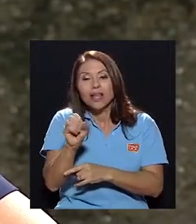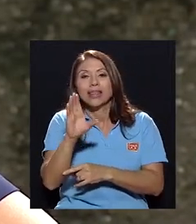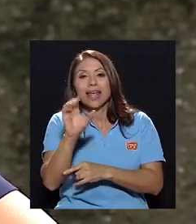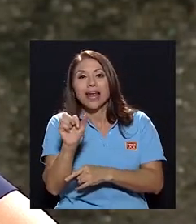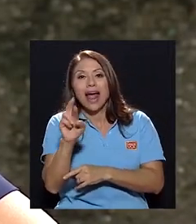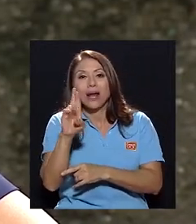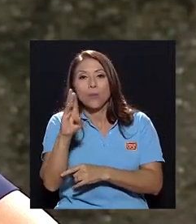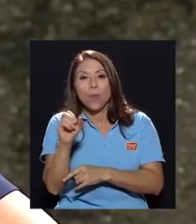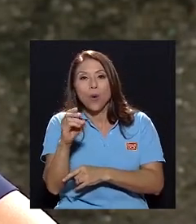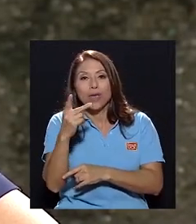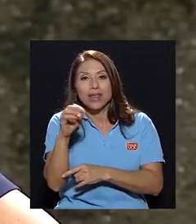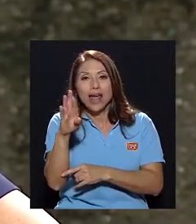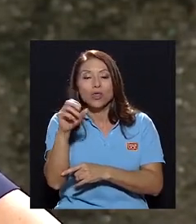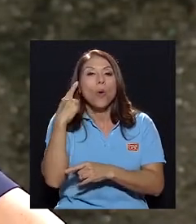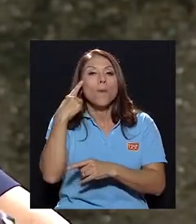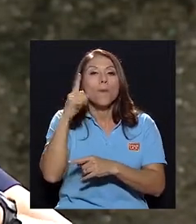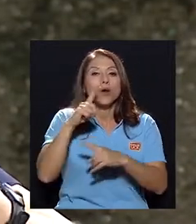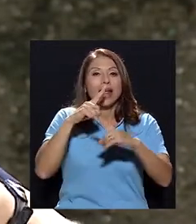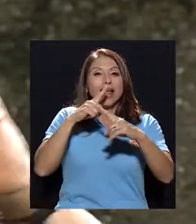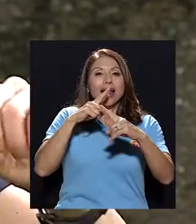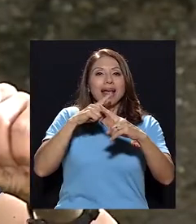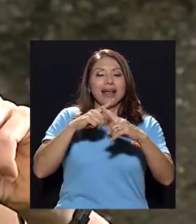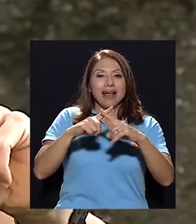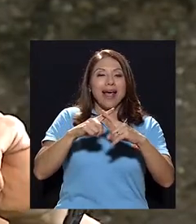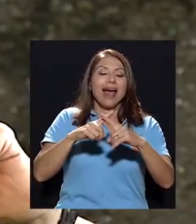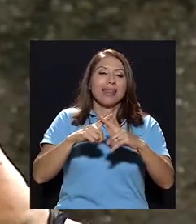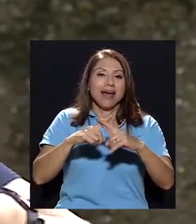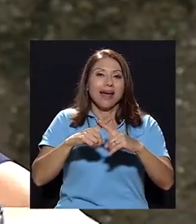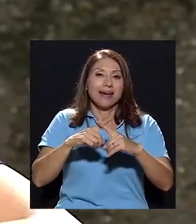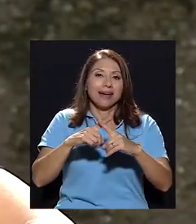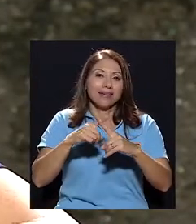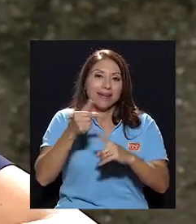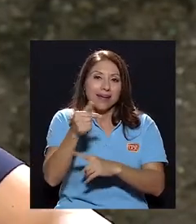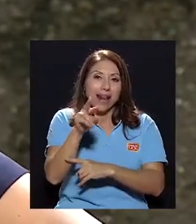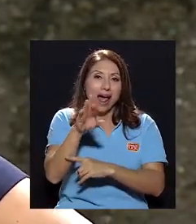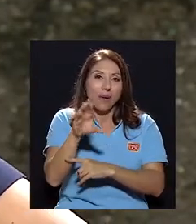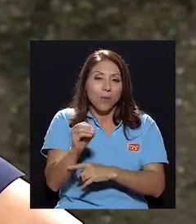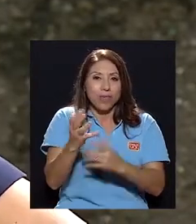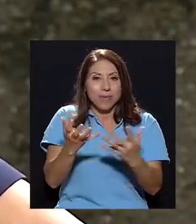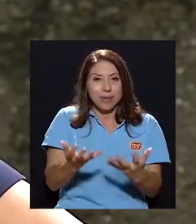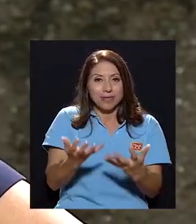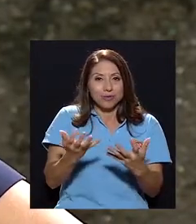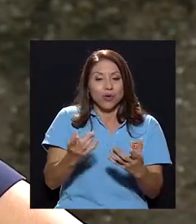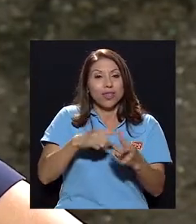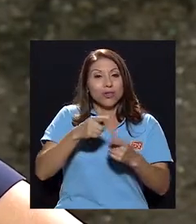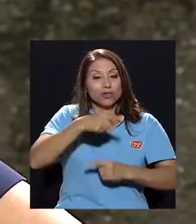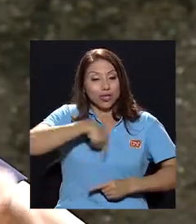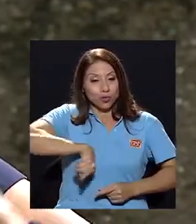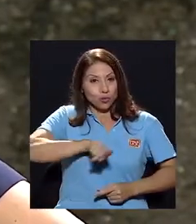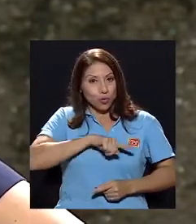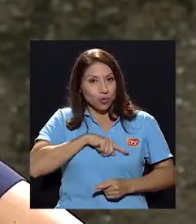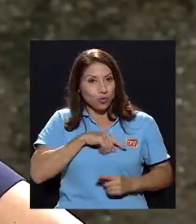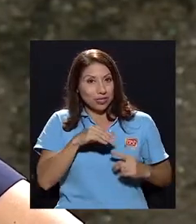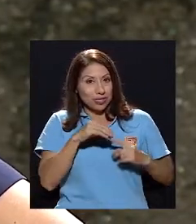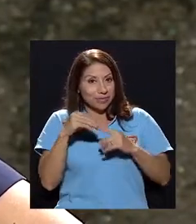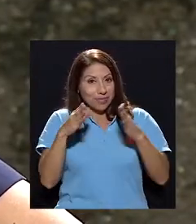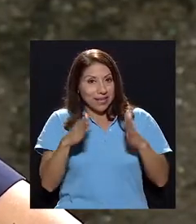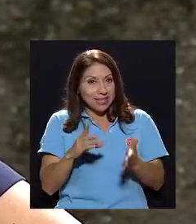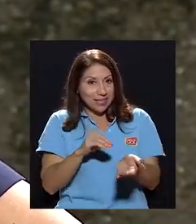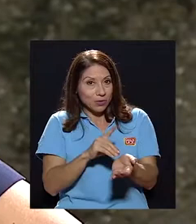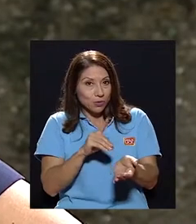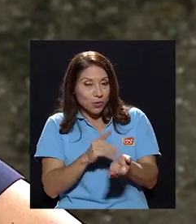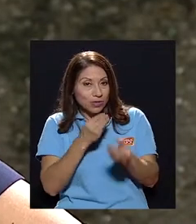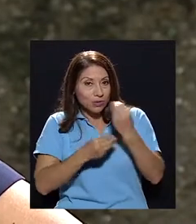nutricionista. Nosotros nos encargamos de traducir esa fórmula en alimentos. Uh-huh. Entonces, le decimos a la persona, vea, usted tiene, si